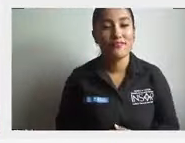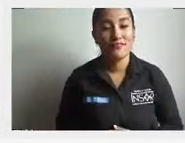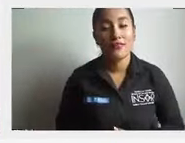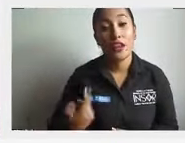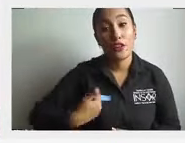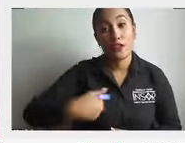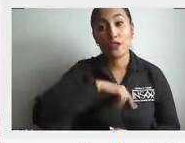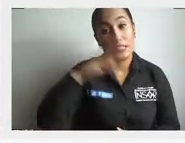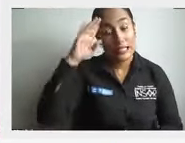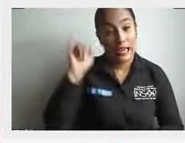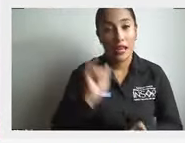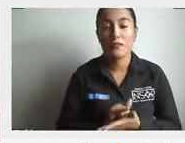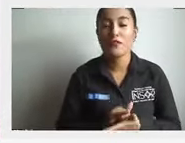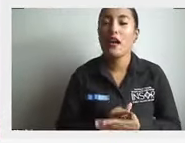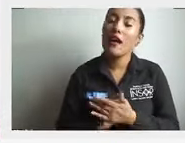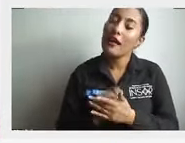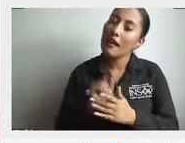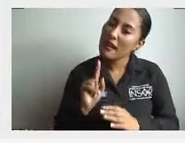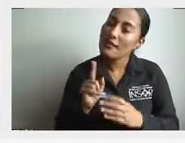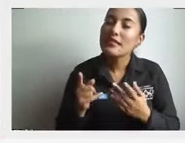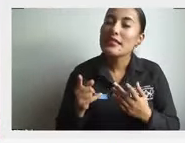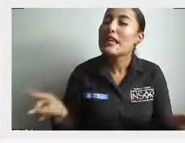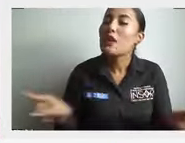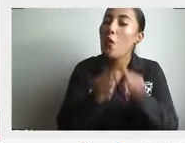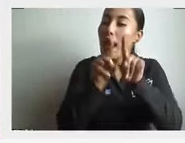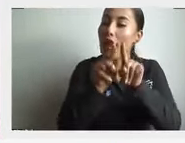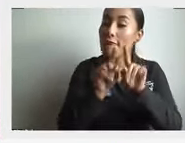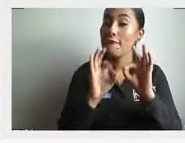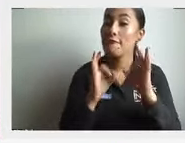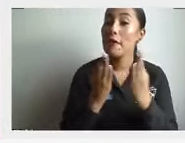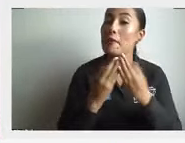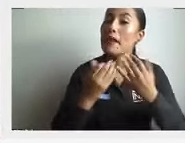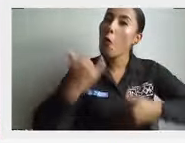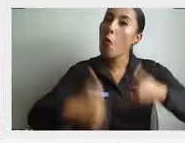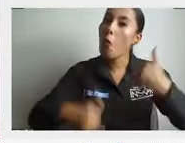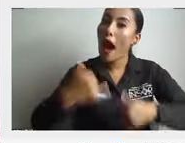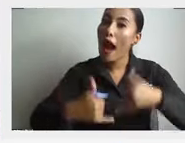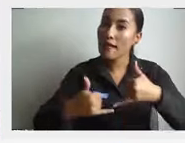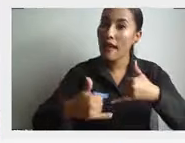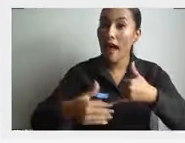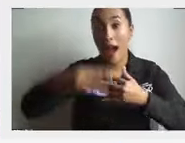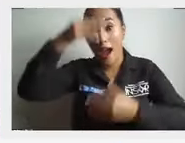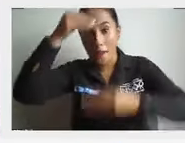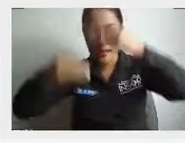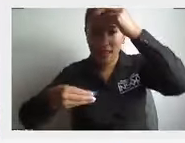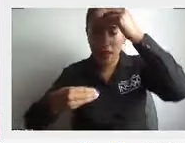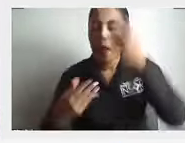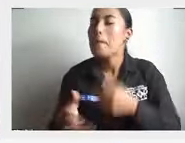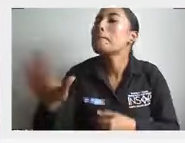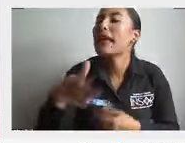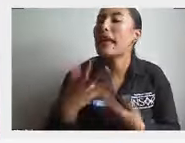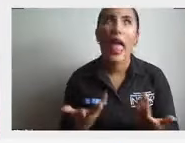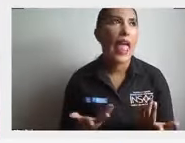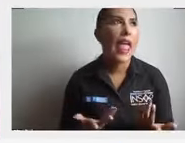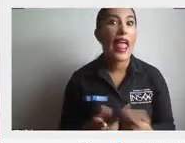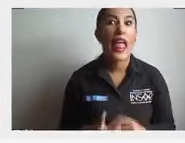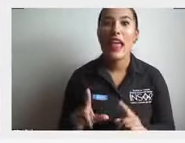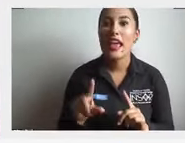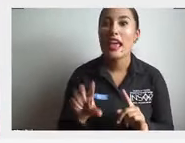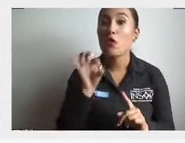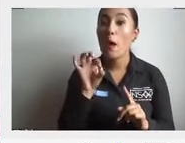familias pueden jugar mucho con sus hijos. Jugar mucho es juguemos a decir palabras con una letra,